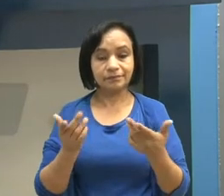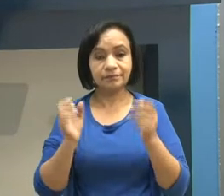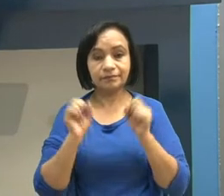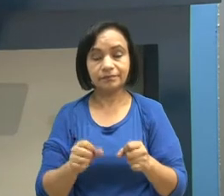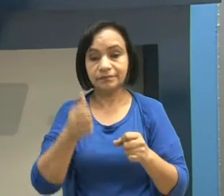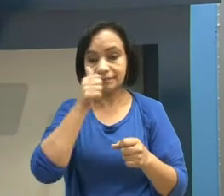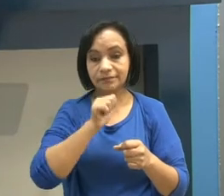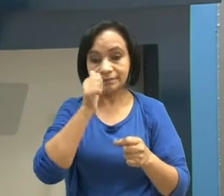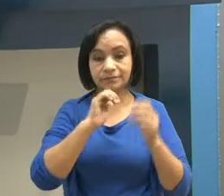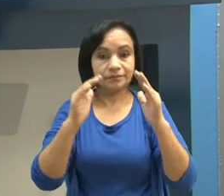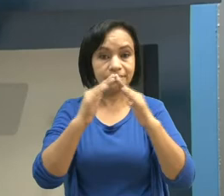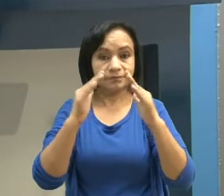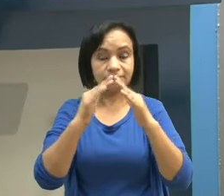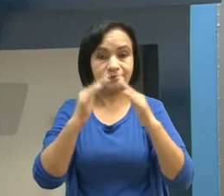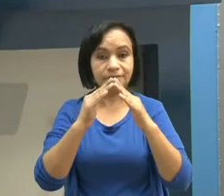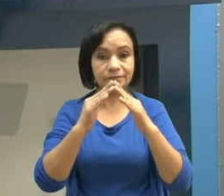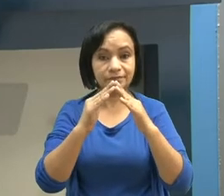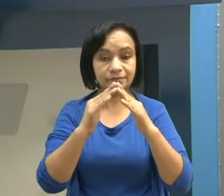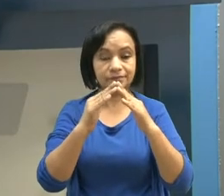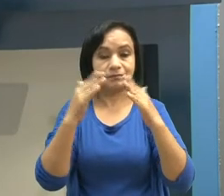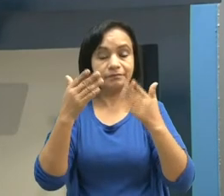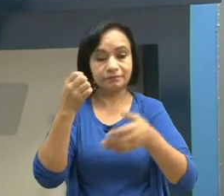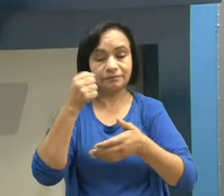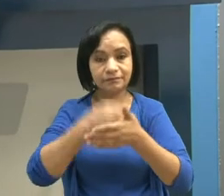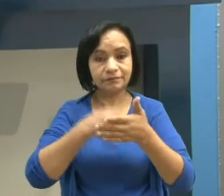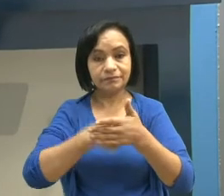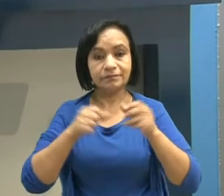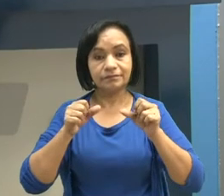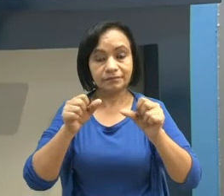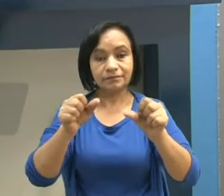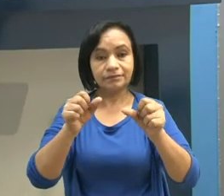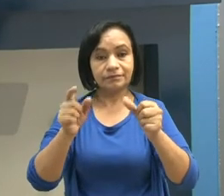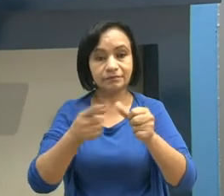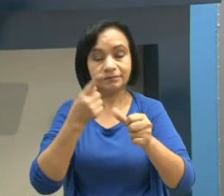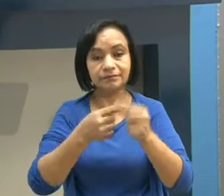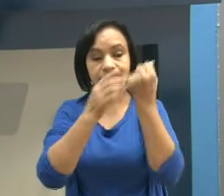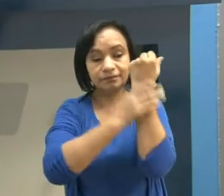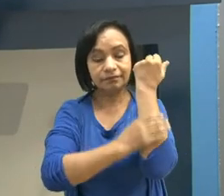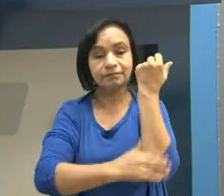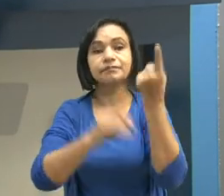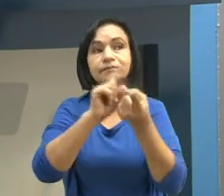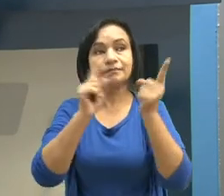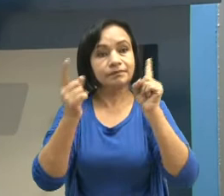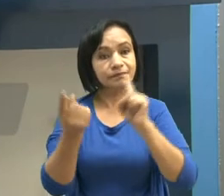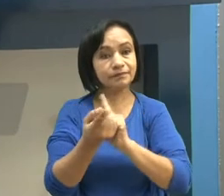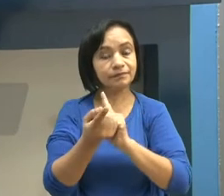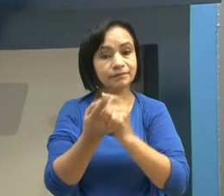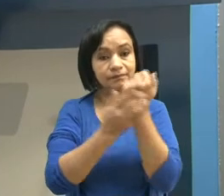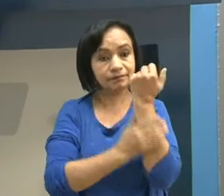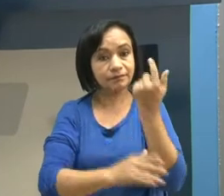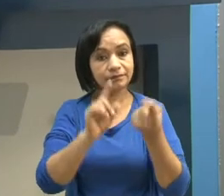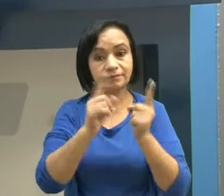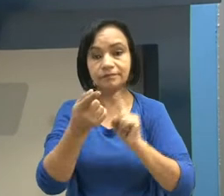disponibilidad de agua potable, también esto tiene que ver mucho en esa lucha que tenemos de avance en contra la pobreza. Nadie claro. sale de la pobreza sin